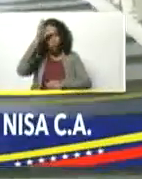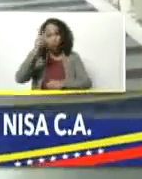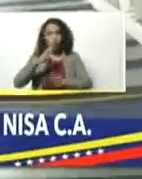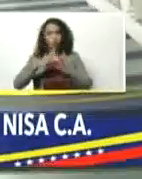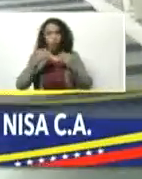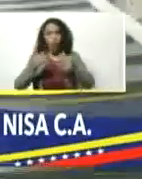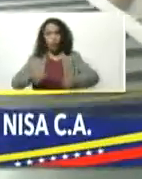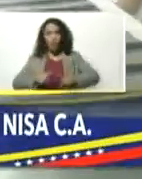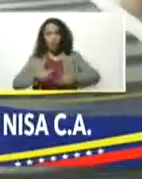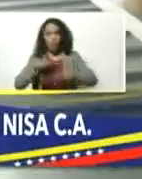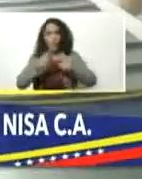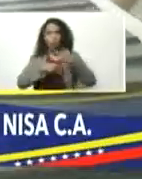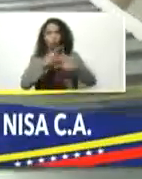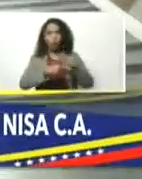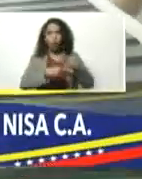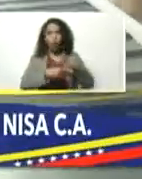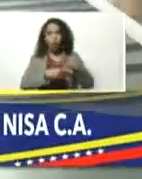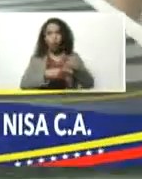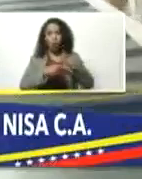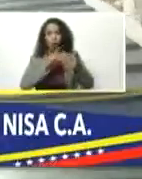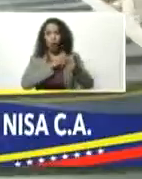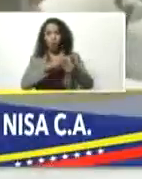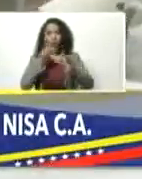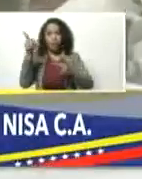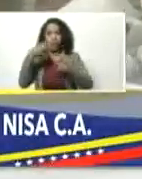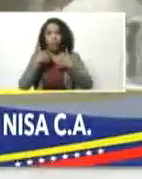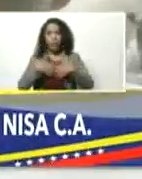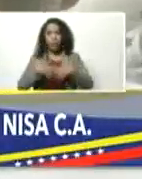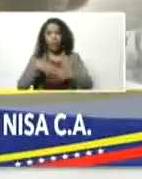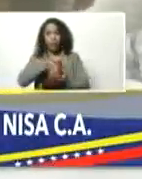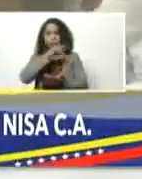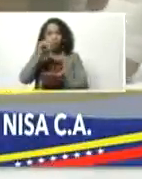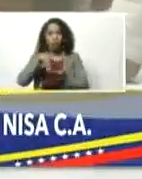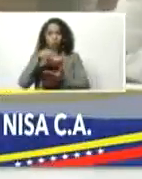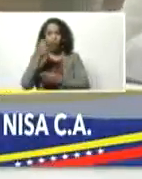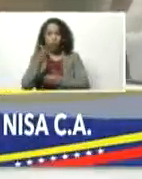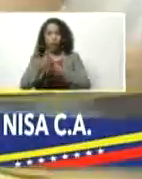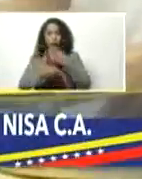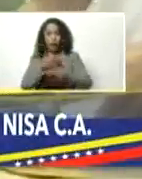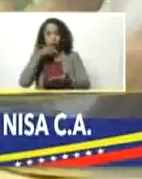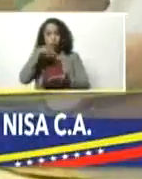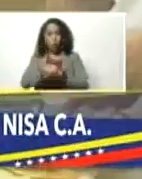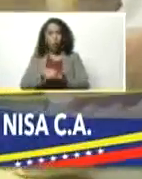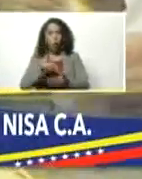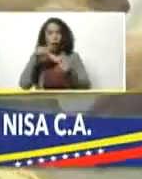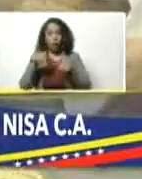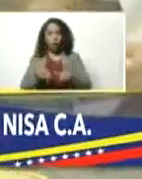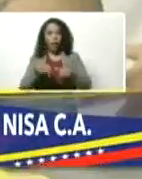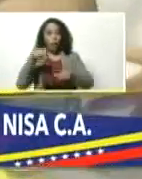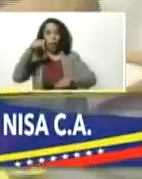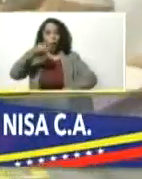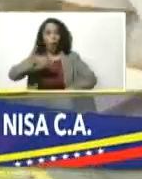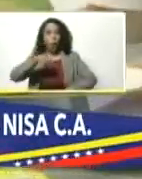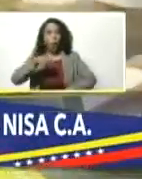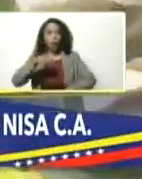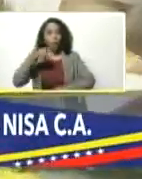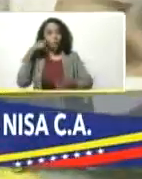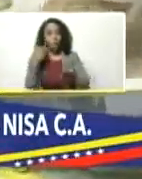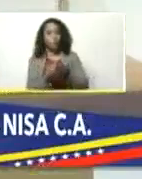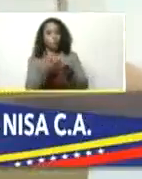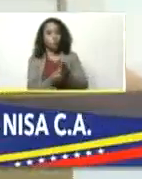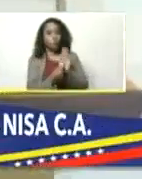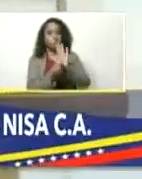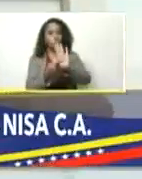esfuerzo productivo, que la voluntad de ese empresariado nacional del que usted ha hecho mención, que hoy muestra